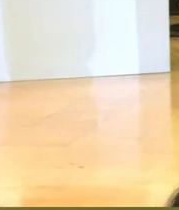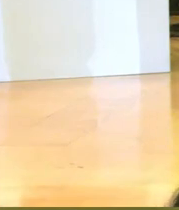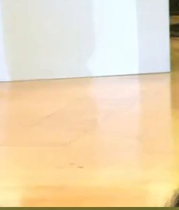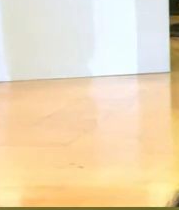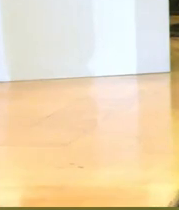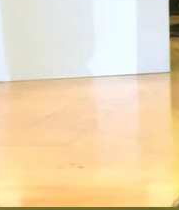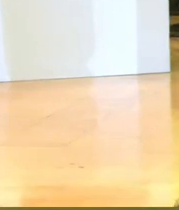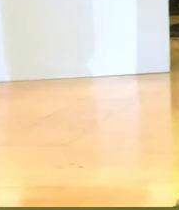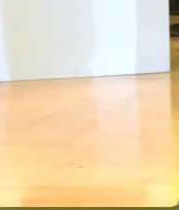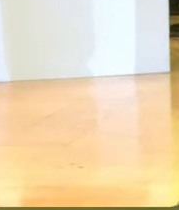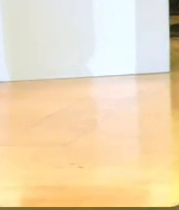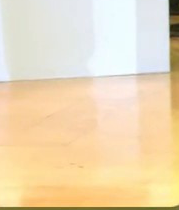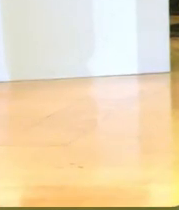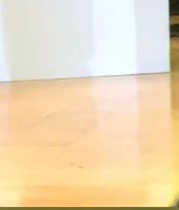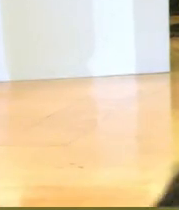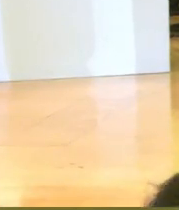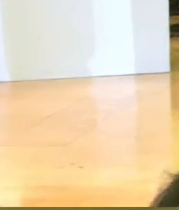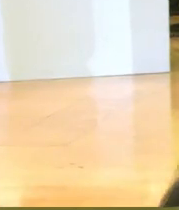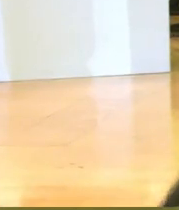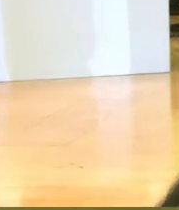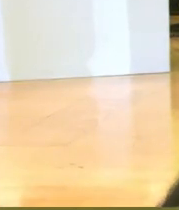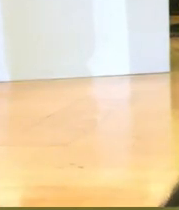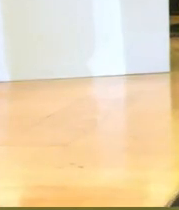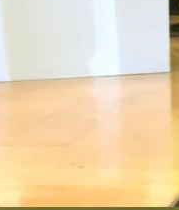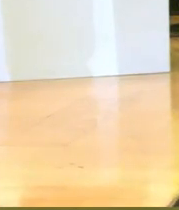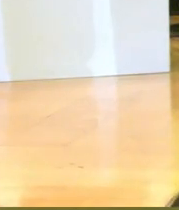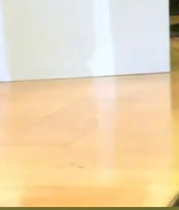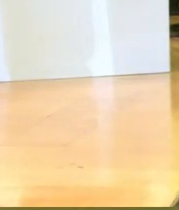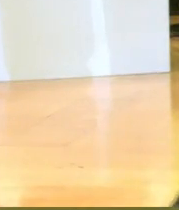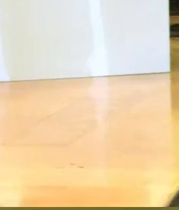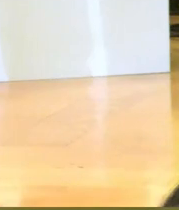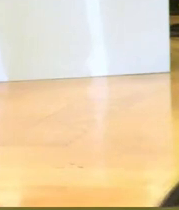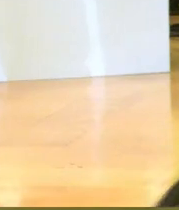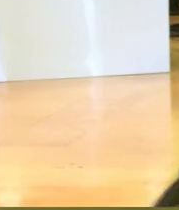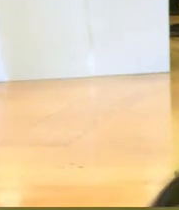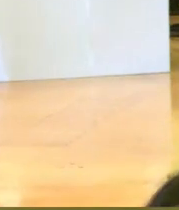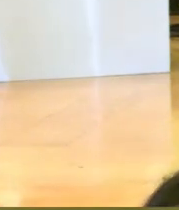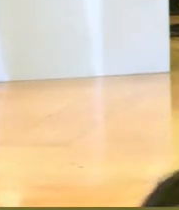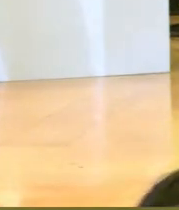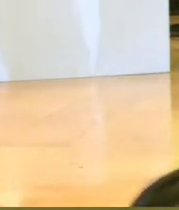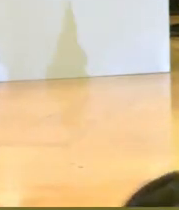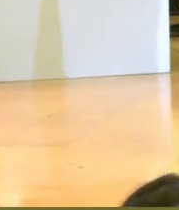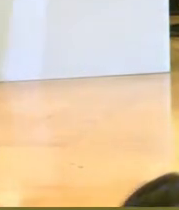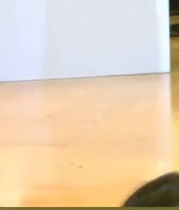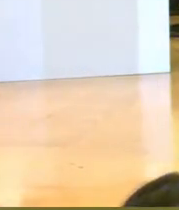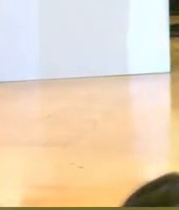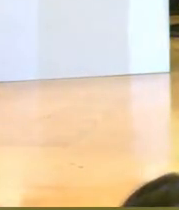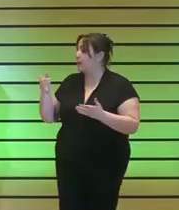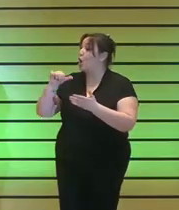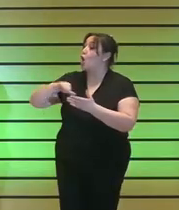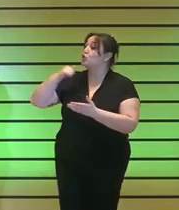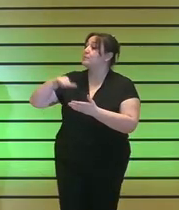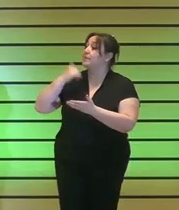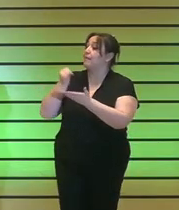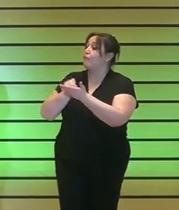sé si la gestión privada Pero esto es posible la sanidad pública española actual a ver esto el hospital de